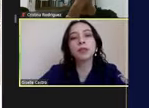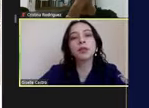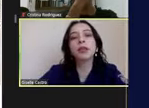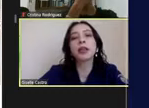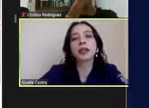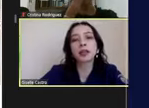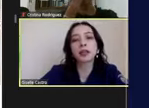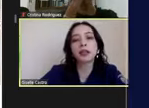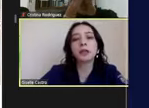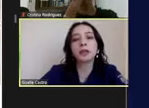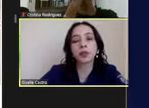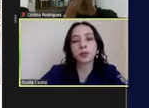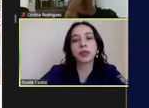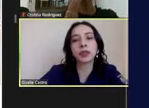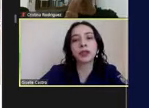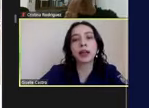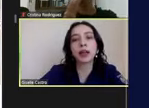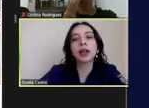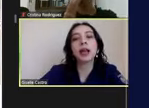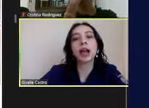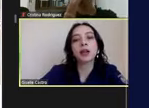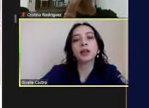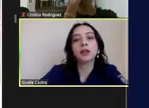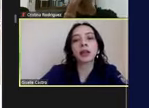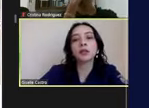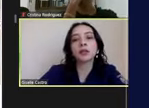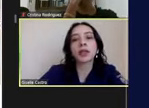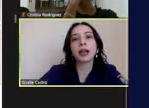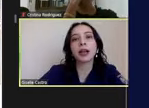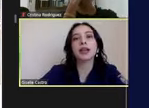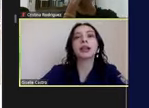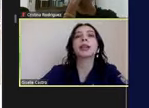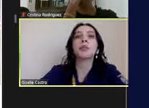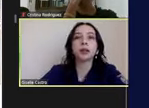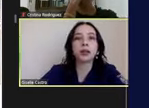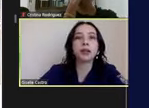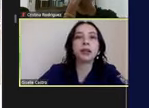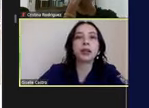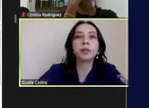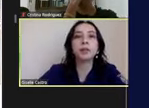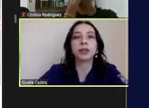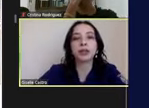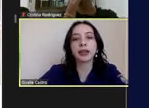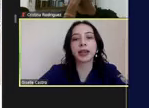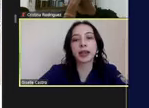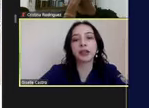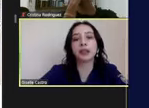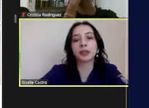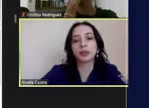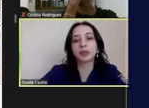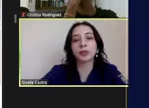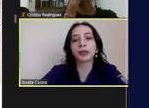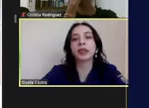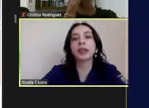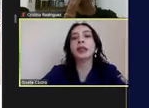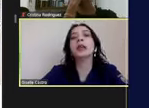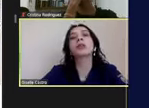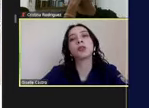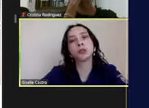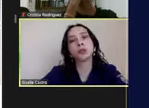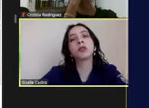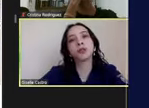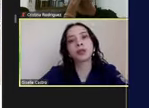un tiempo y así es como podemos iniciar. Algo que hay que considerar es que dependiendo del tipo de esguince que haya tenido nuestro